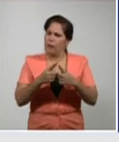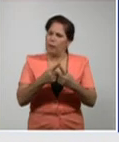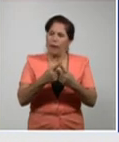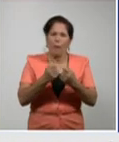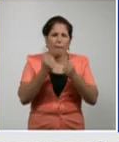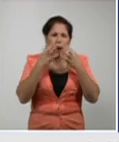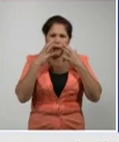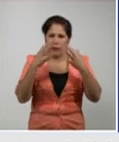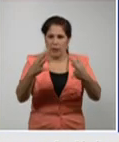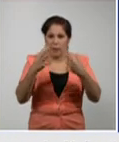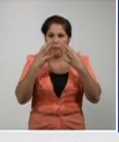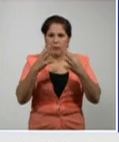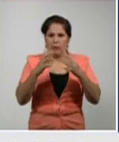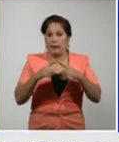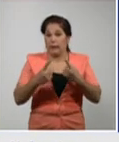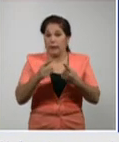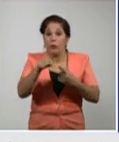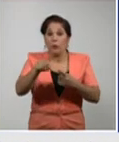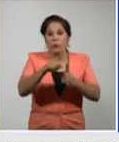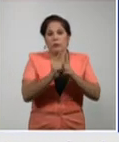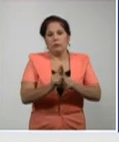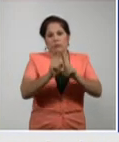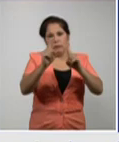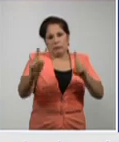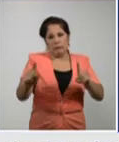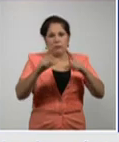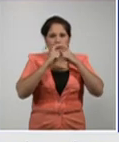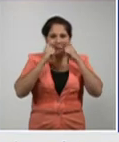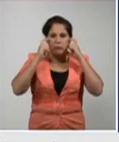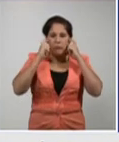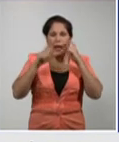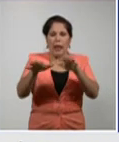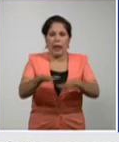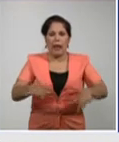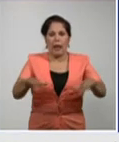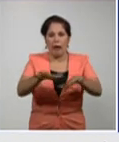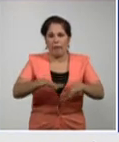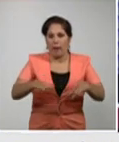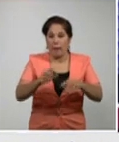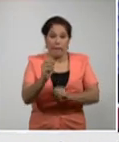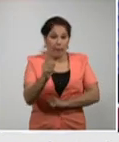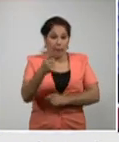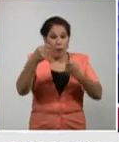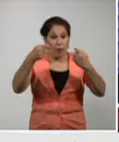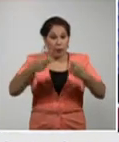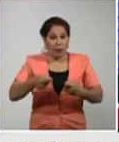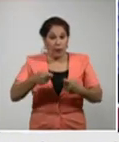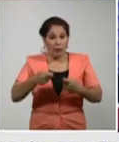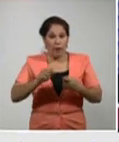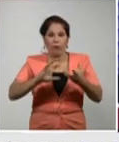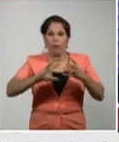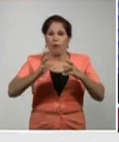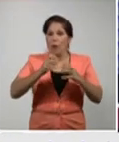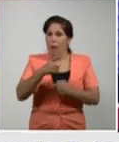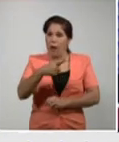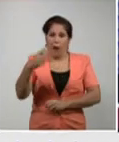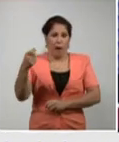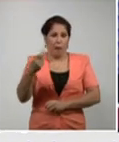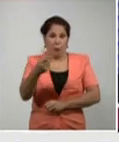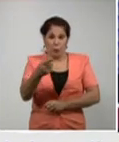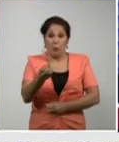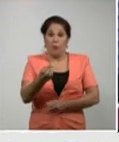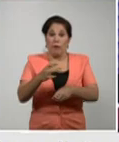más importante que se debe llevar a la población es que primero, que la forma más rápida de contaminación y